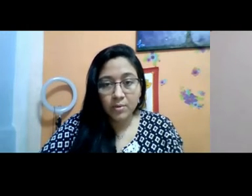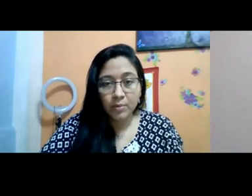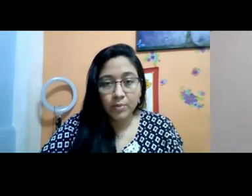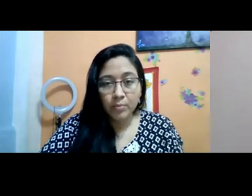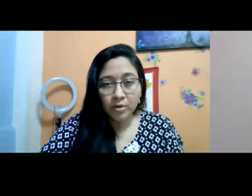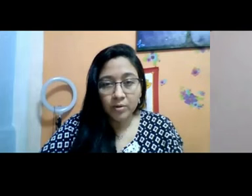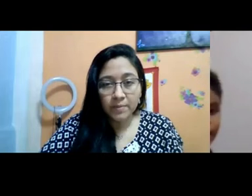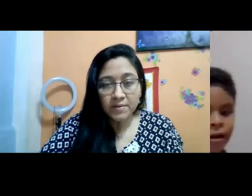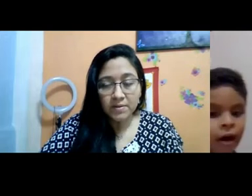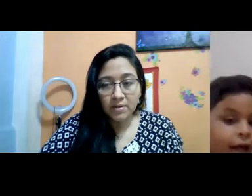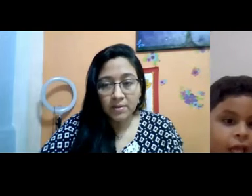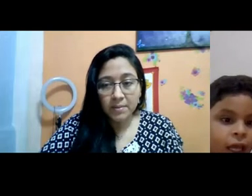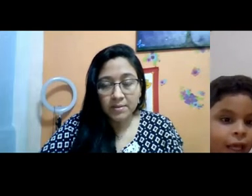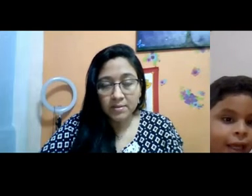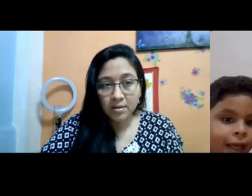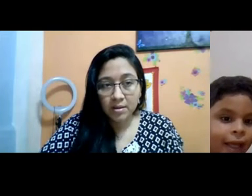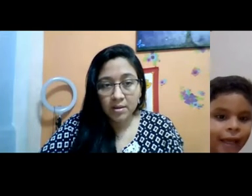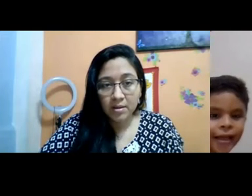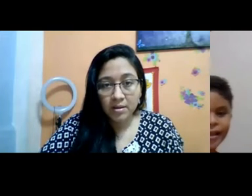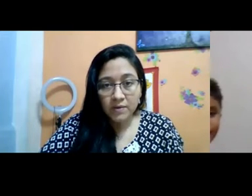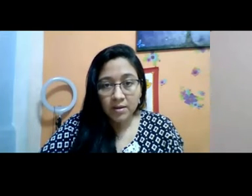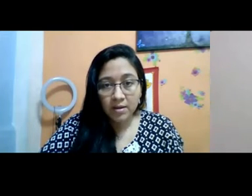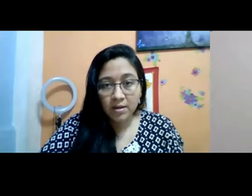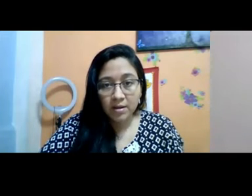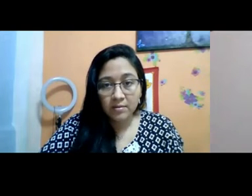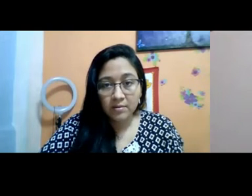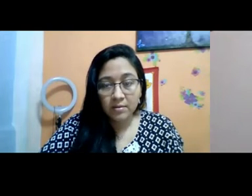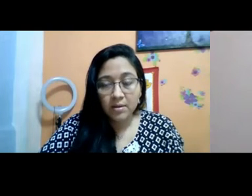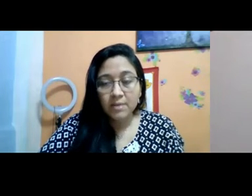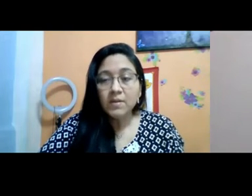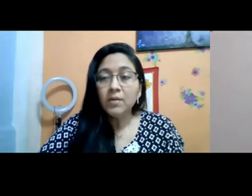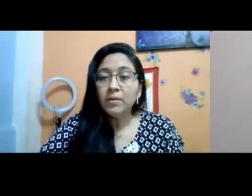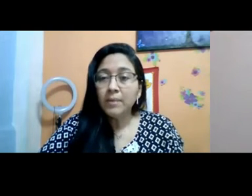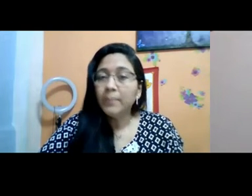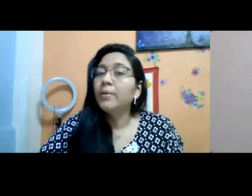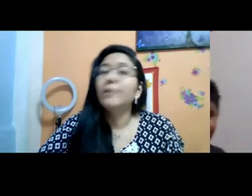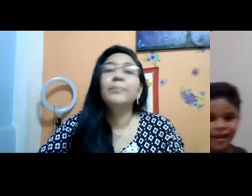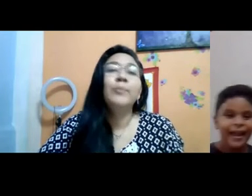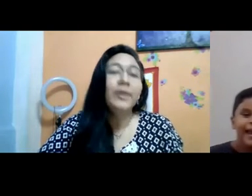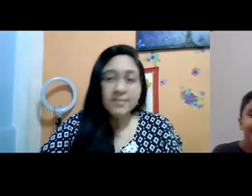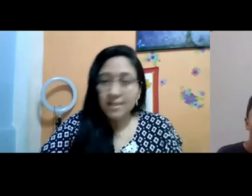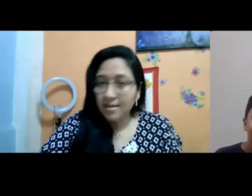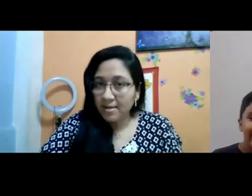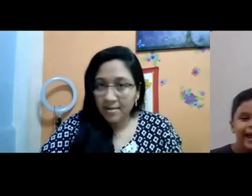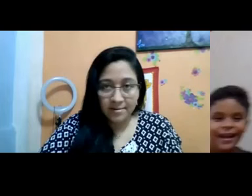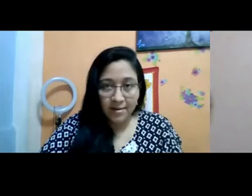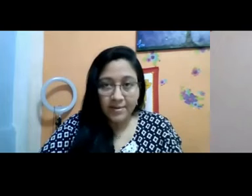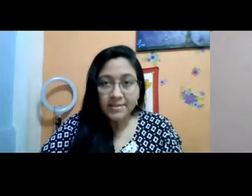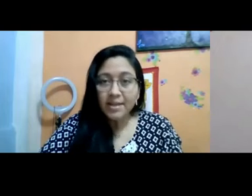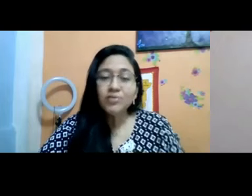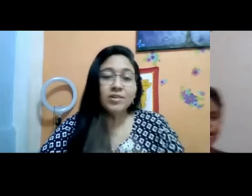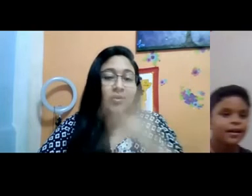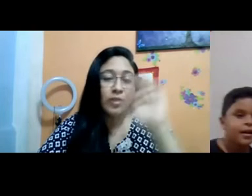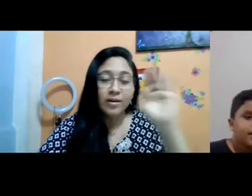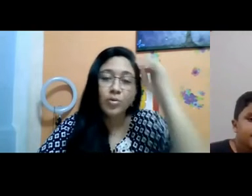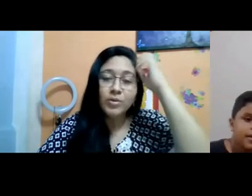Y sí, bueno, pido un poquito de paciencia a los demás, que yo sé que sí, los demás pueden seguir